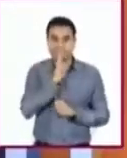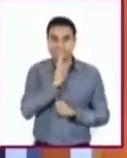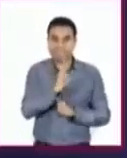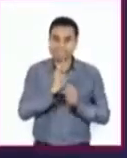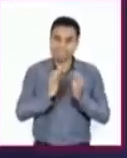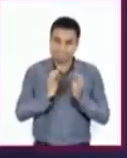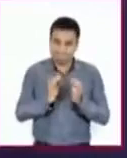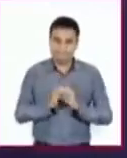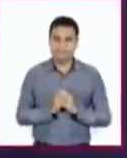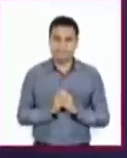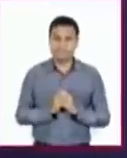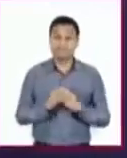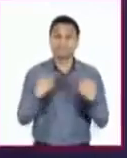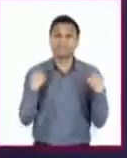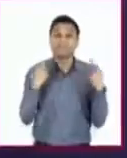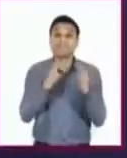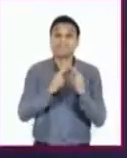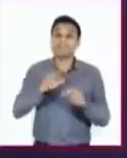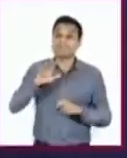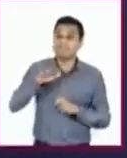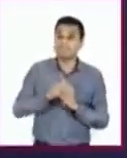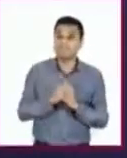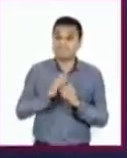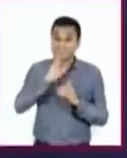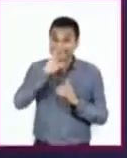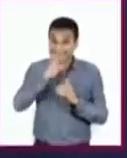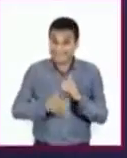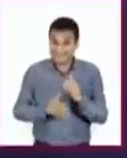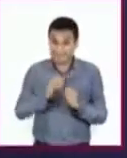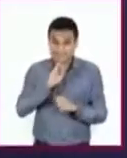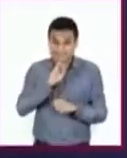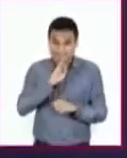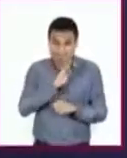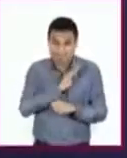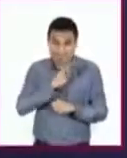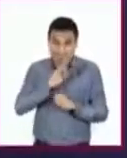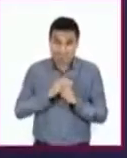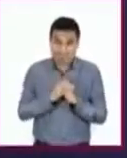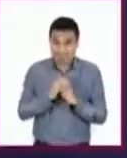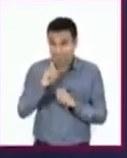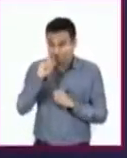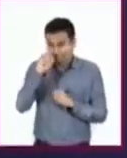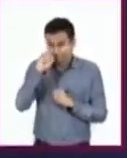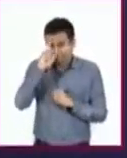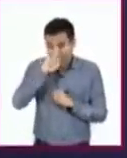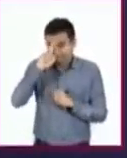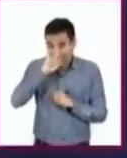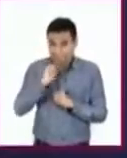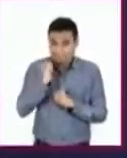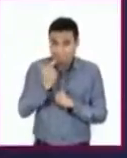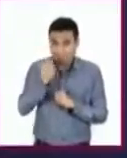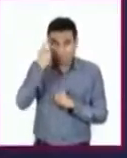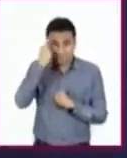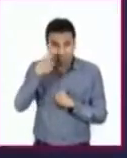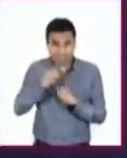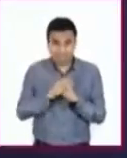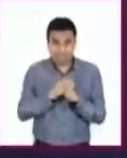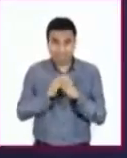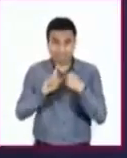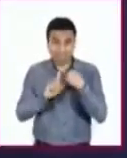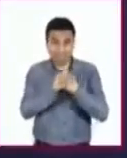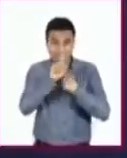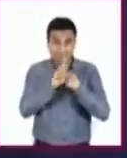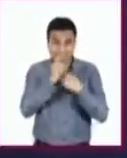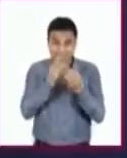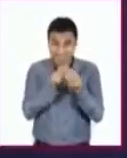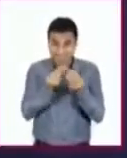conjeturas. Profesor David, antes de finalizar, ¿podría brindarnos algunos consejos para la resolución de las situaciones